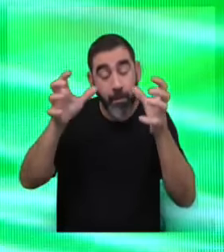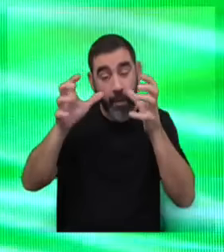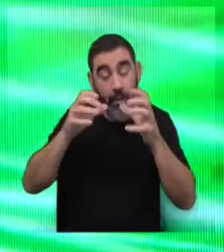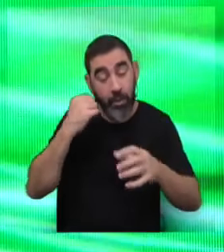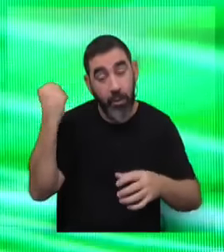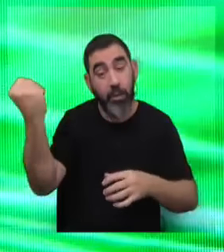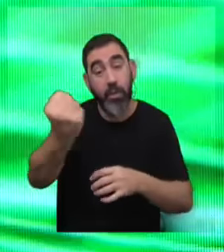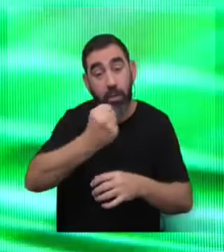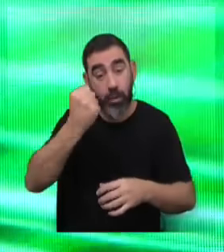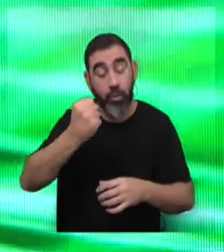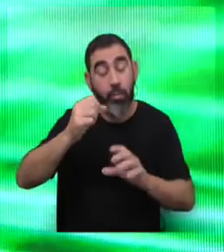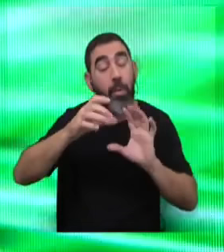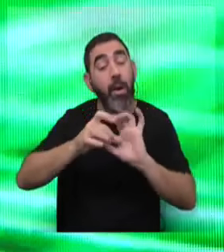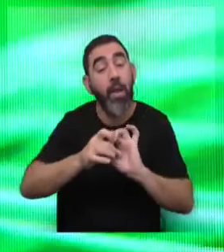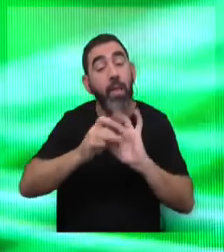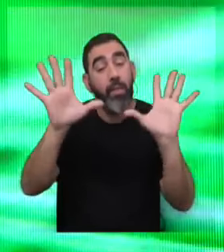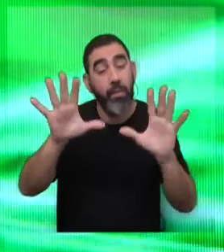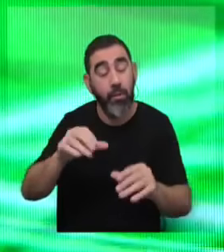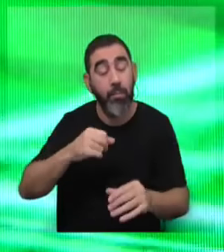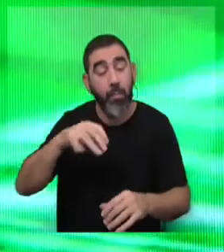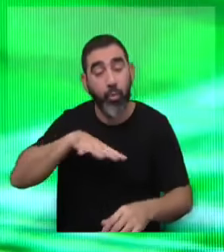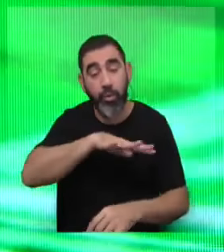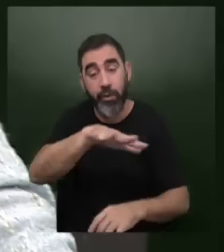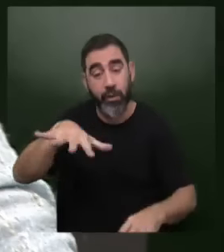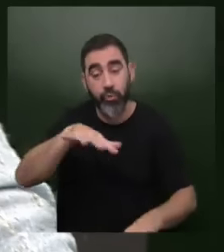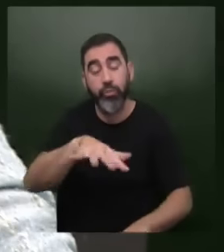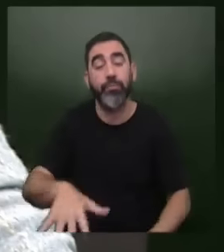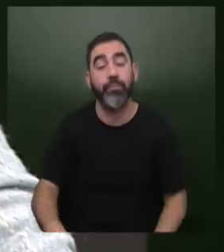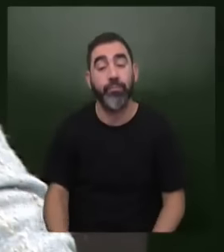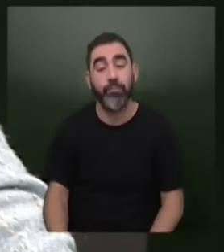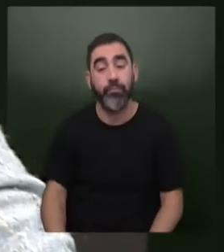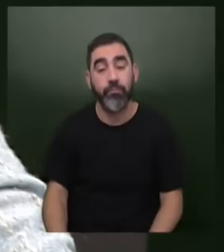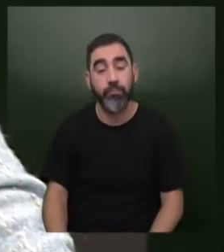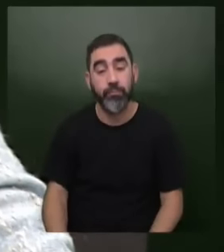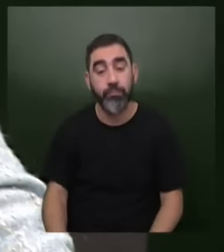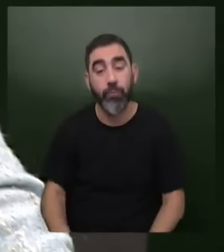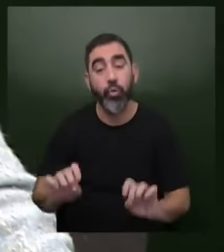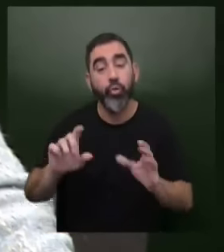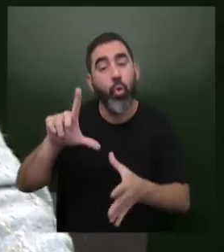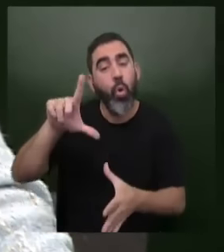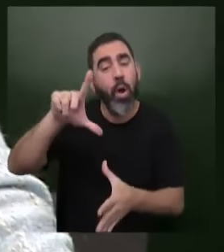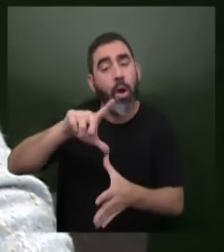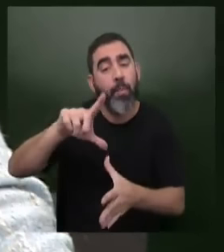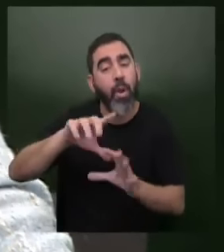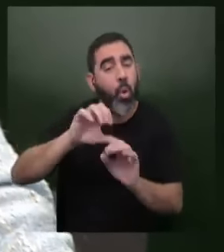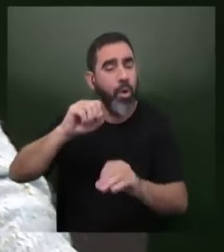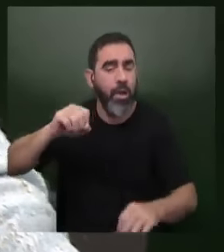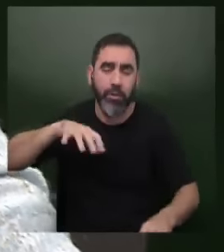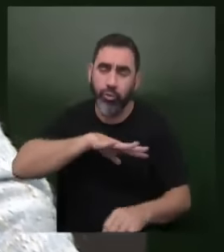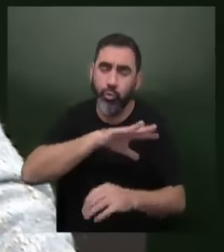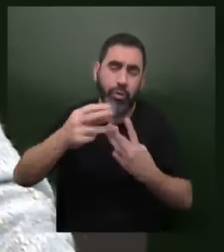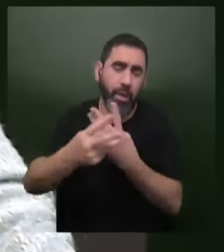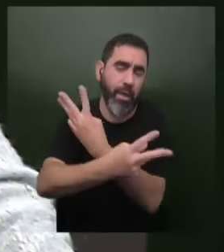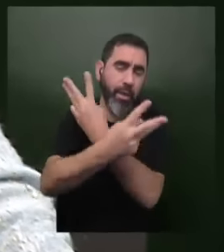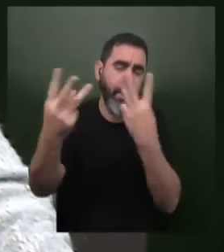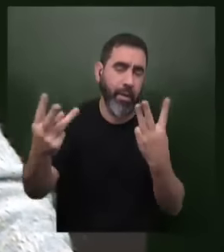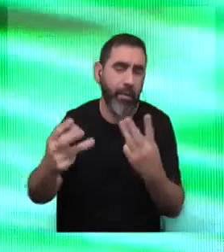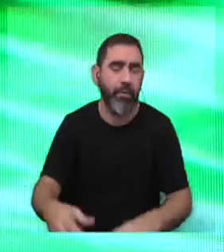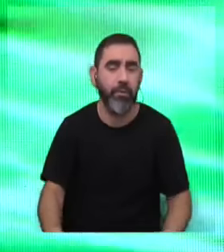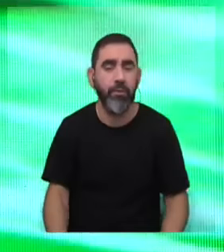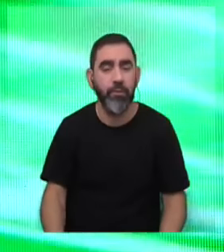importante para la democratización de nuestras sociedades Eh Esto es específico de América Latina o atraviesa todas las sociedades democráticas por lo menos